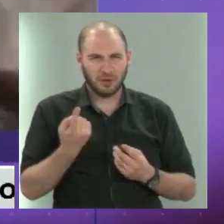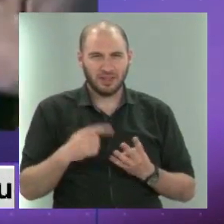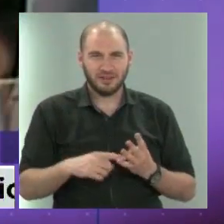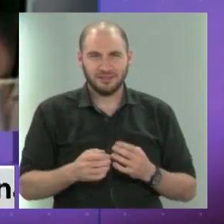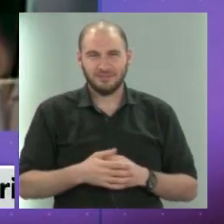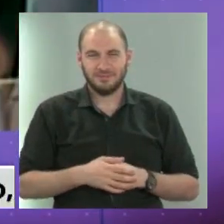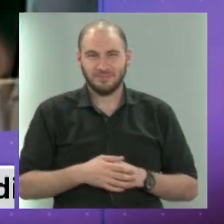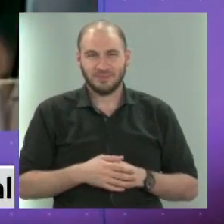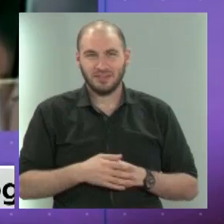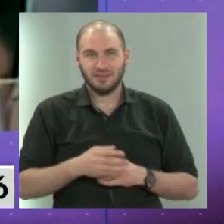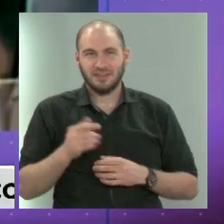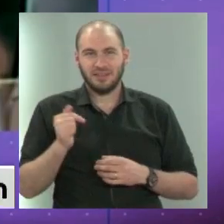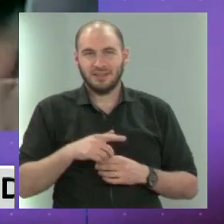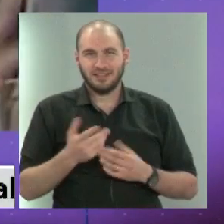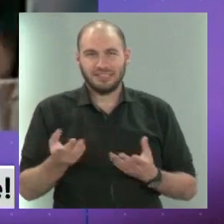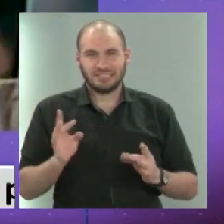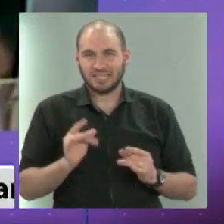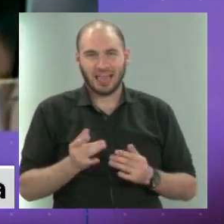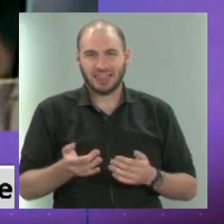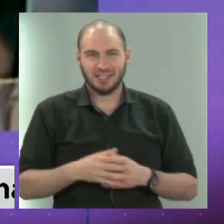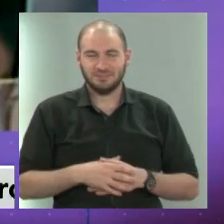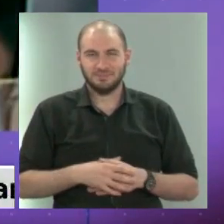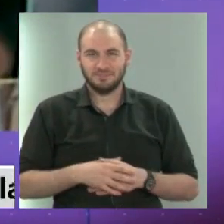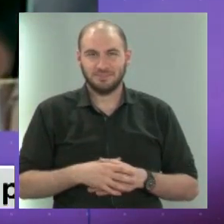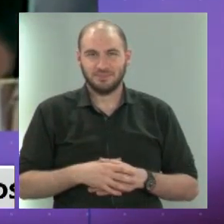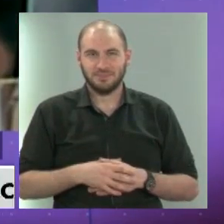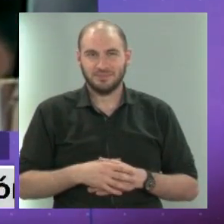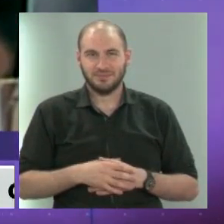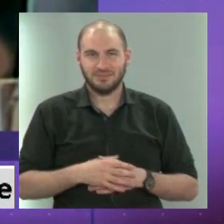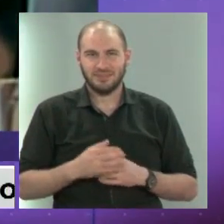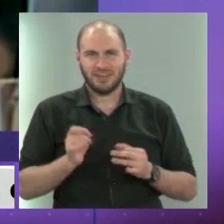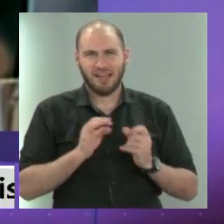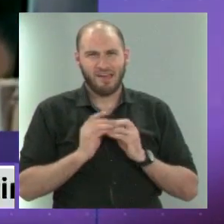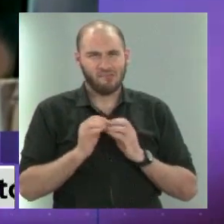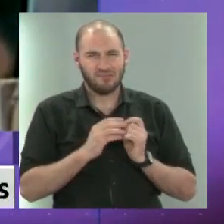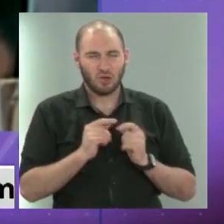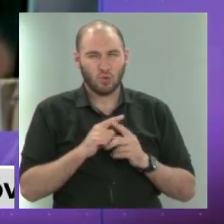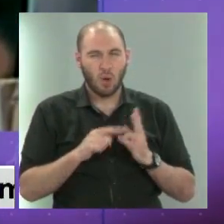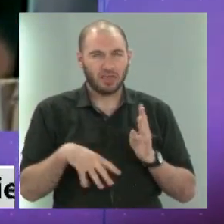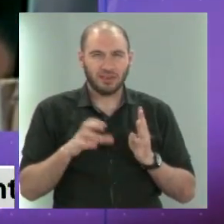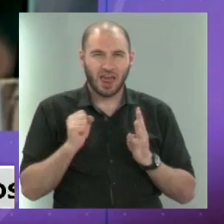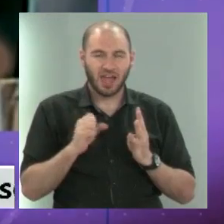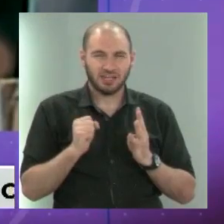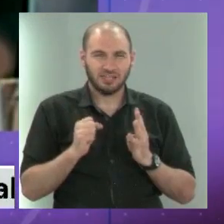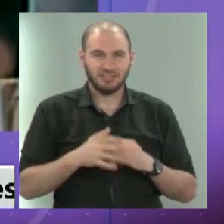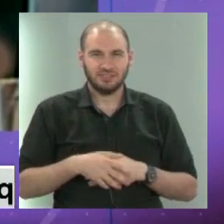Sí. Muerto. Los cangrejitos. Tiene 4 naranjas.